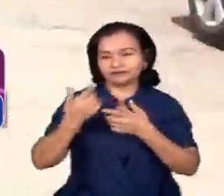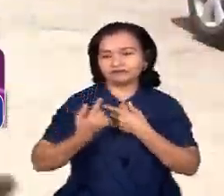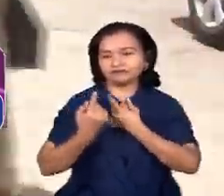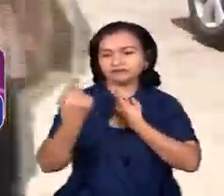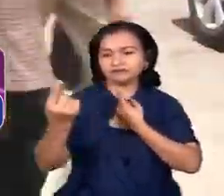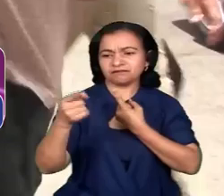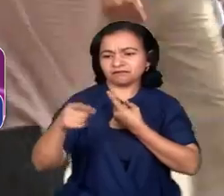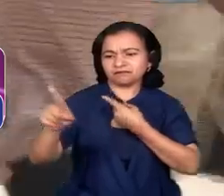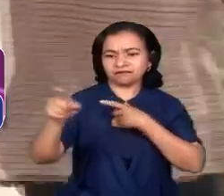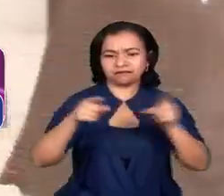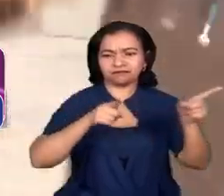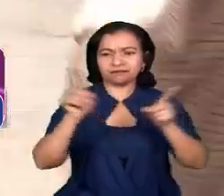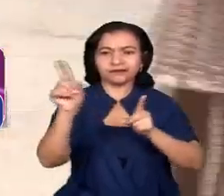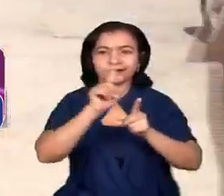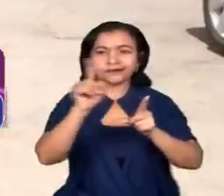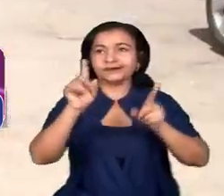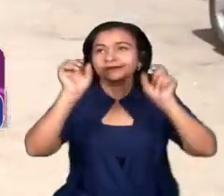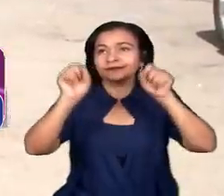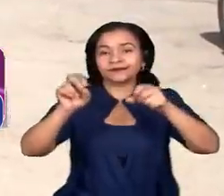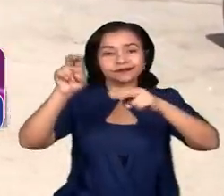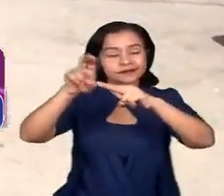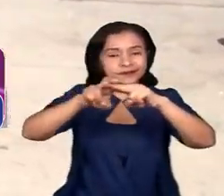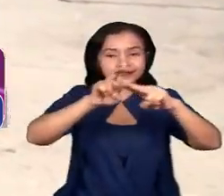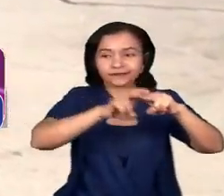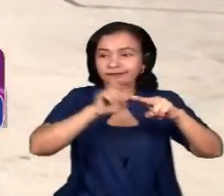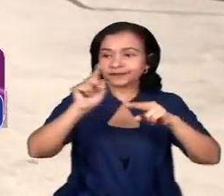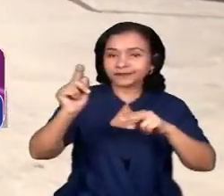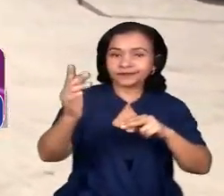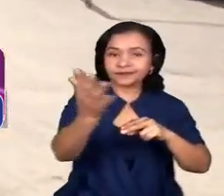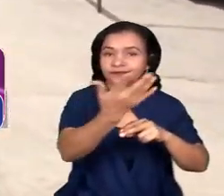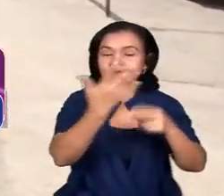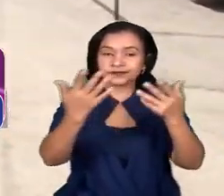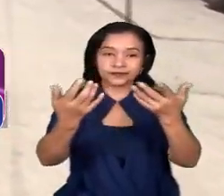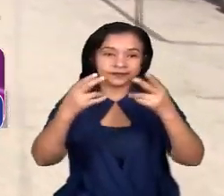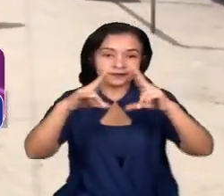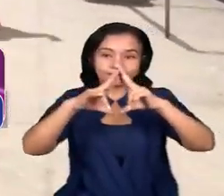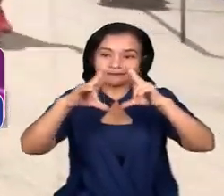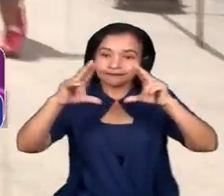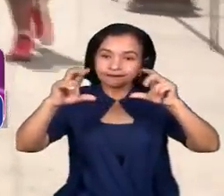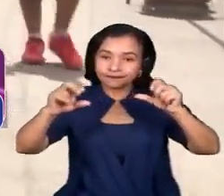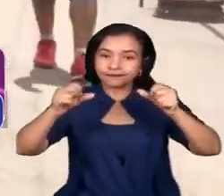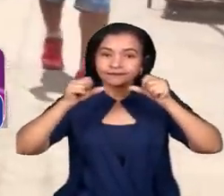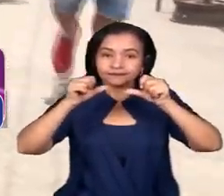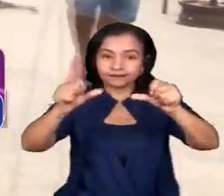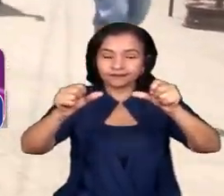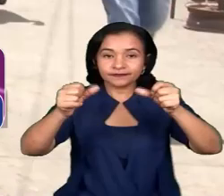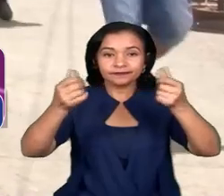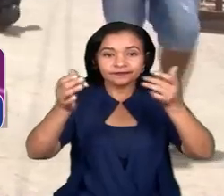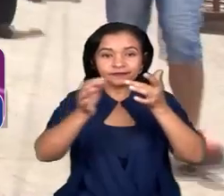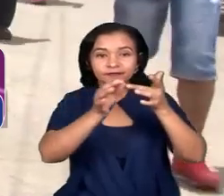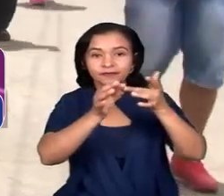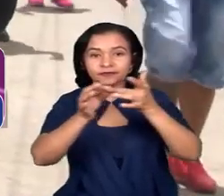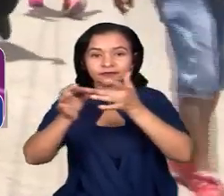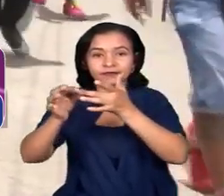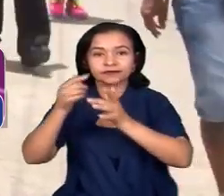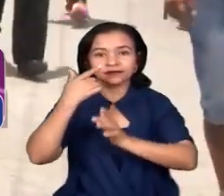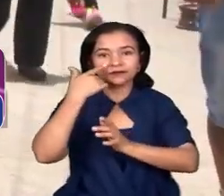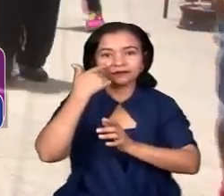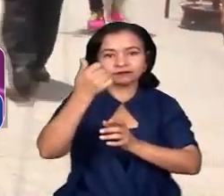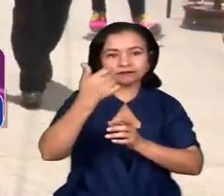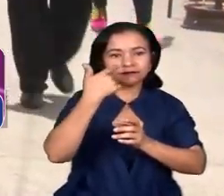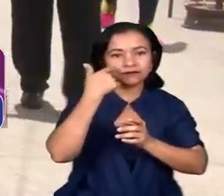sino que podamos sentarlos mano a mano a tratar de sacar adelante a Nicaragua. Y el empresario, yo conozco a todos